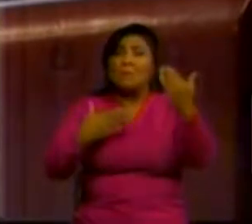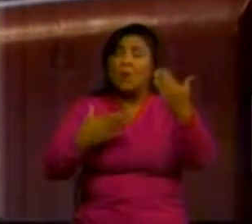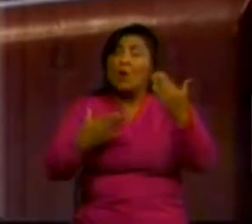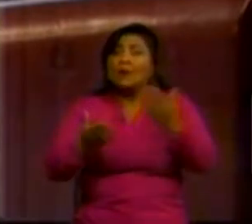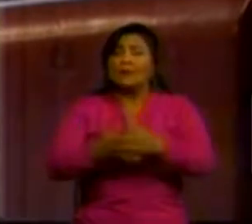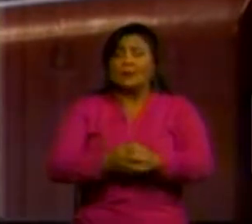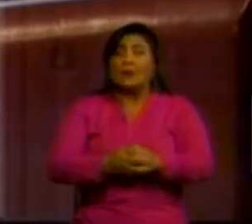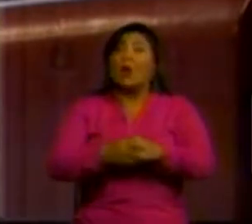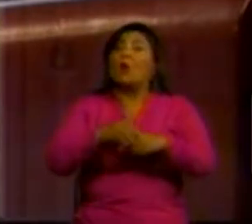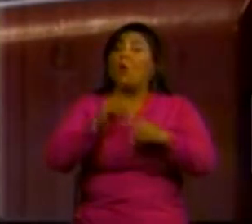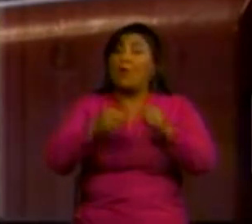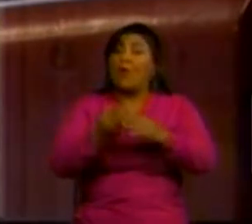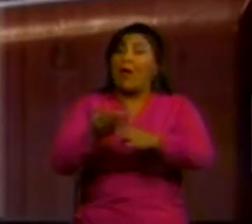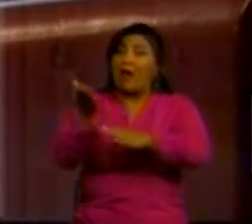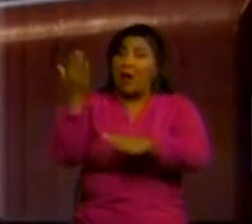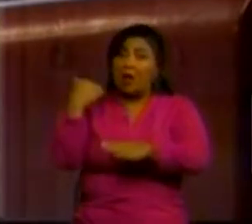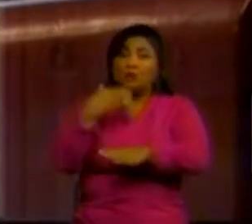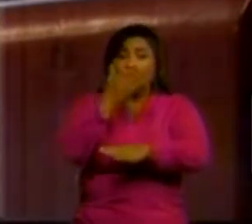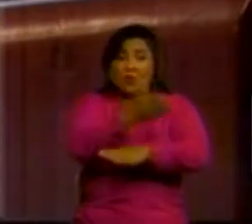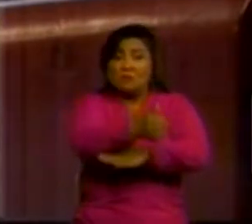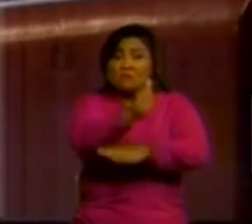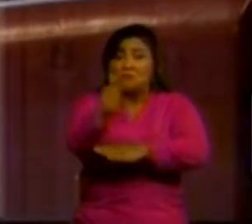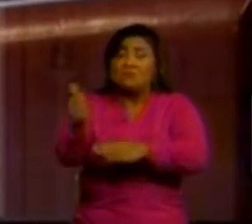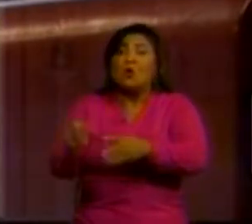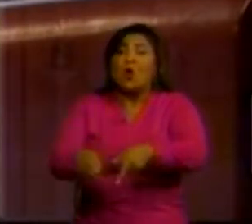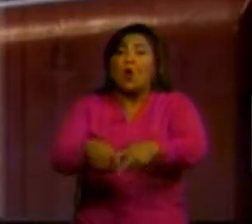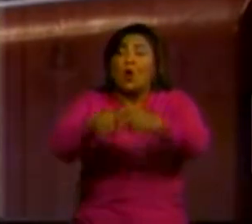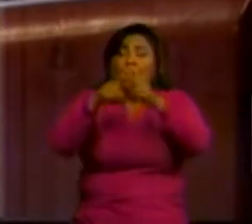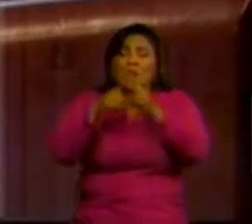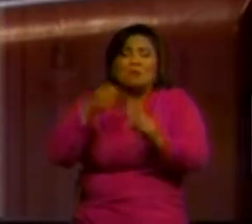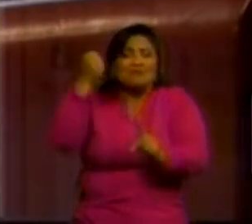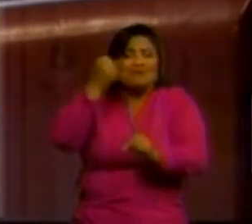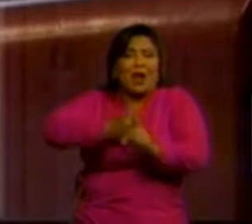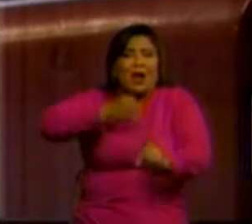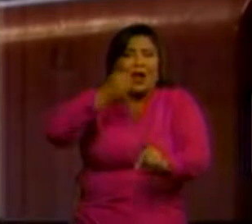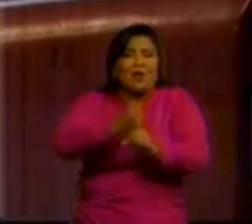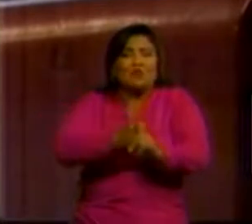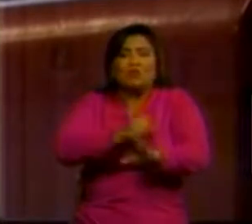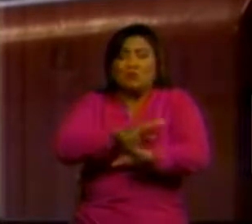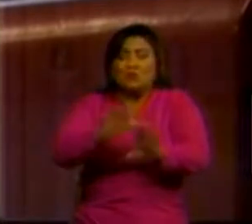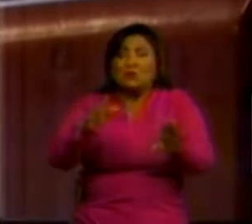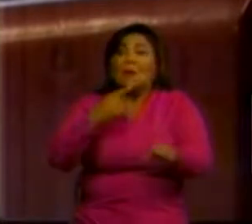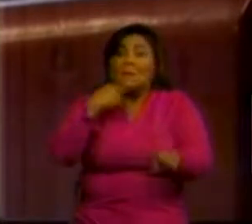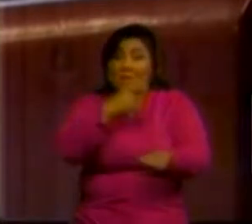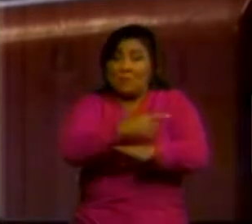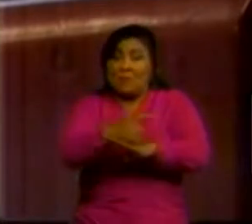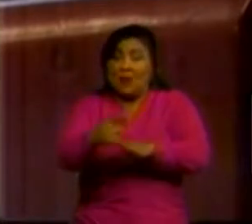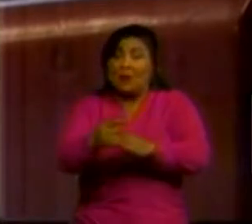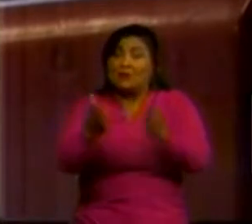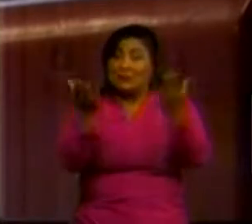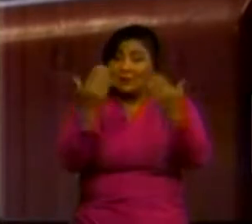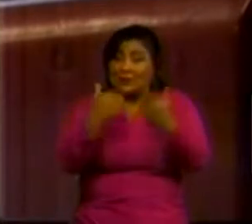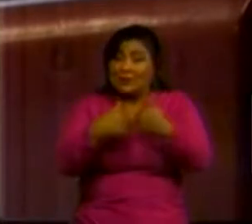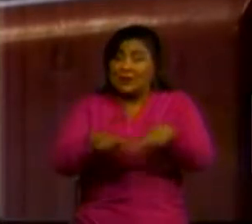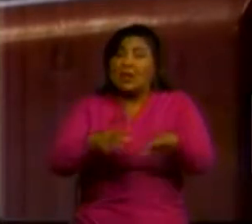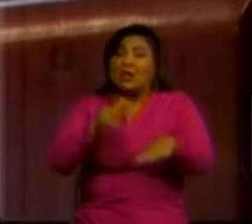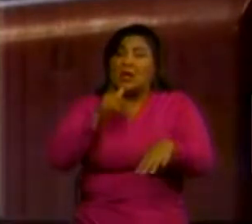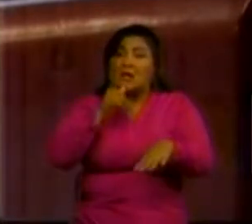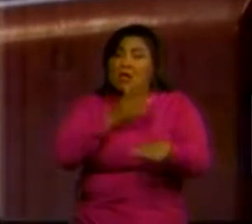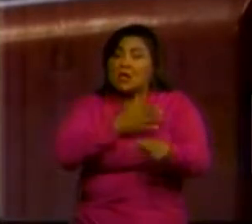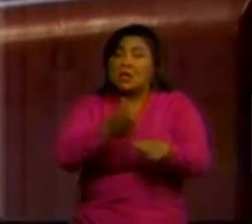momento la tuvieron ustedes para dar la pelea que correspondía. Y que para este tramo final la tuvo el